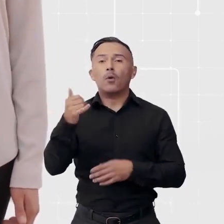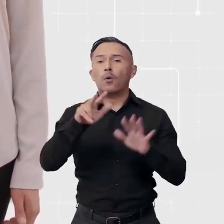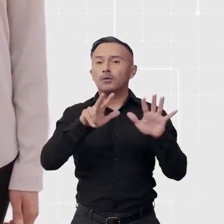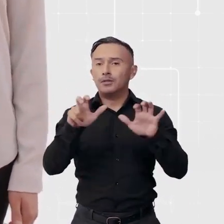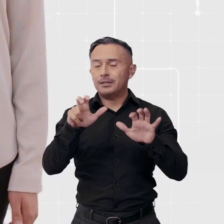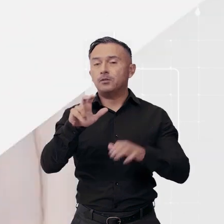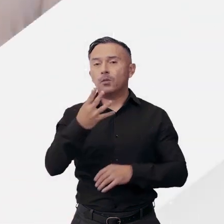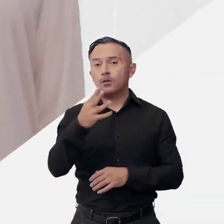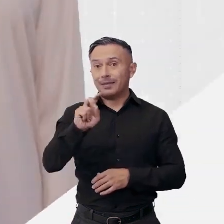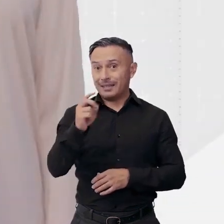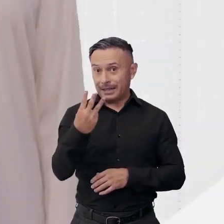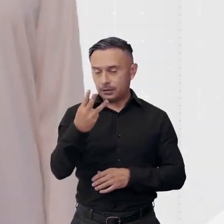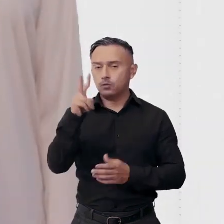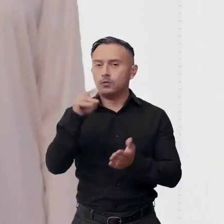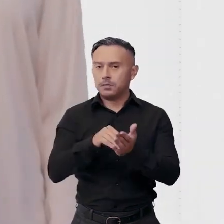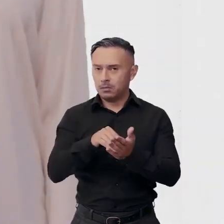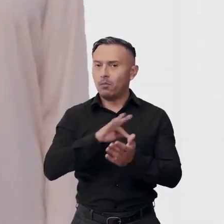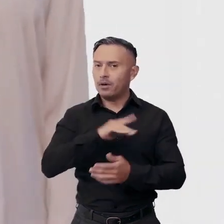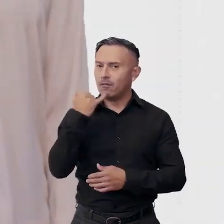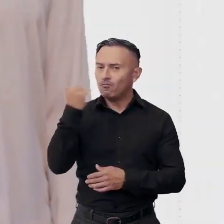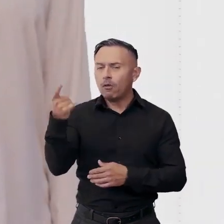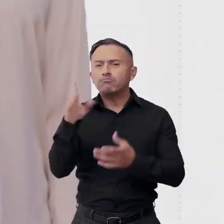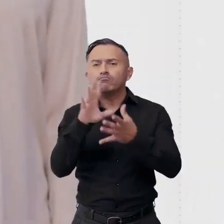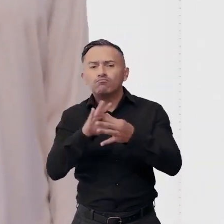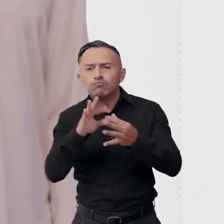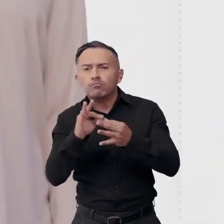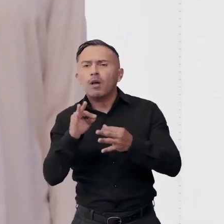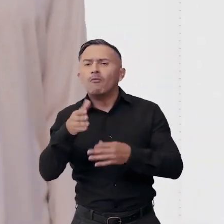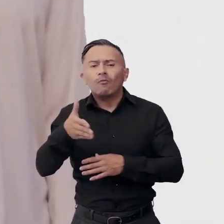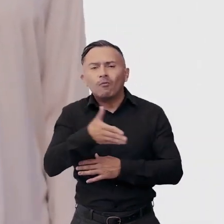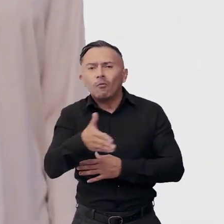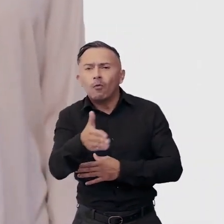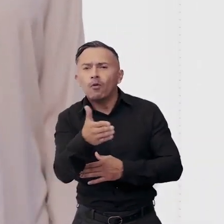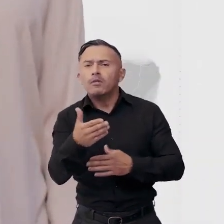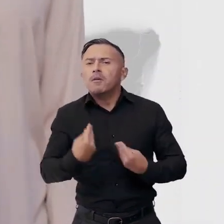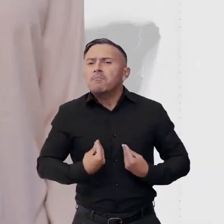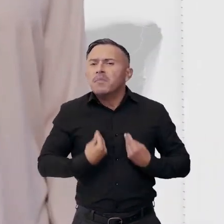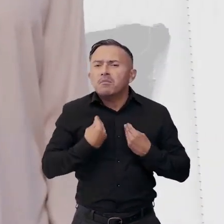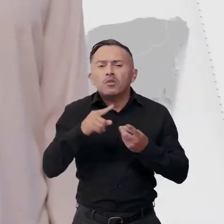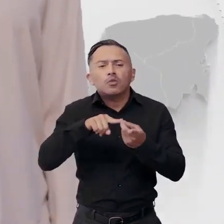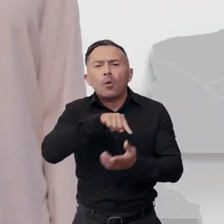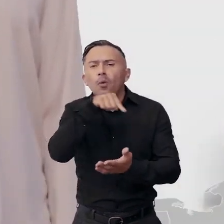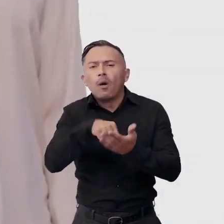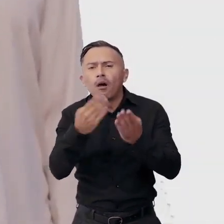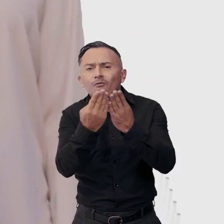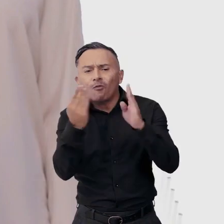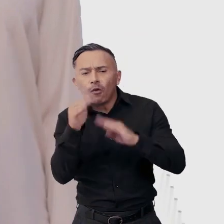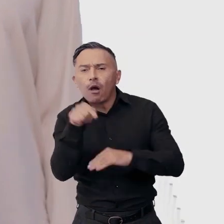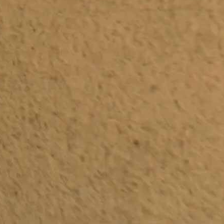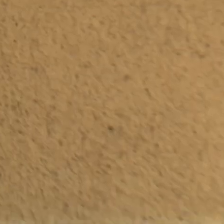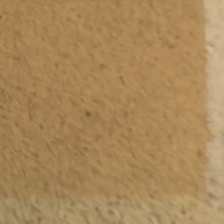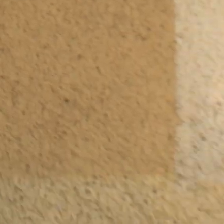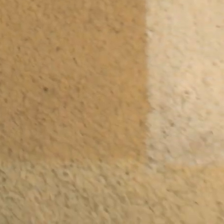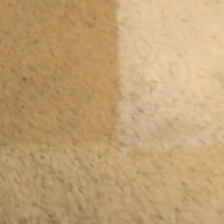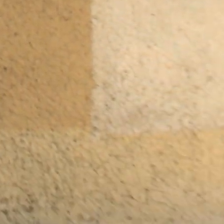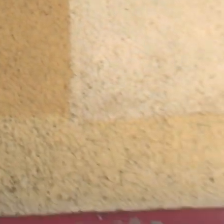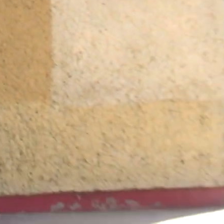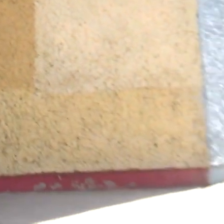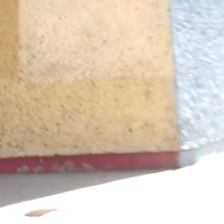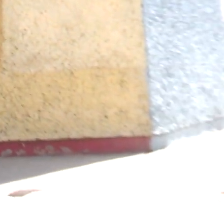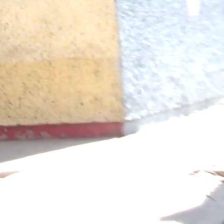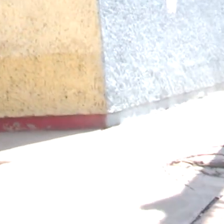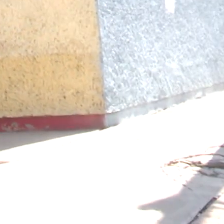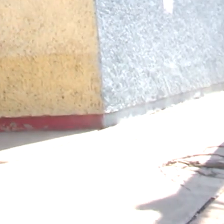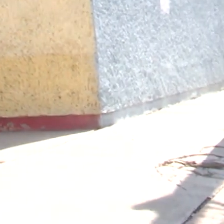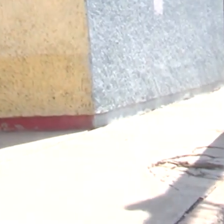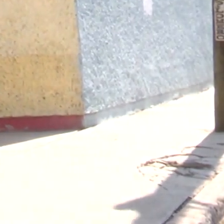ubicatucasilla.ine.mx. Una vez dentro, habrá de seleccionar el estado desde el menú desplegable, donde se solicitará ubicar la sección a la